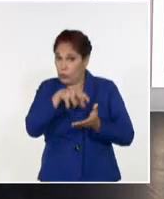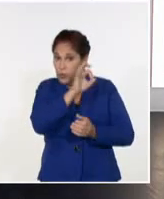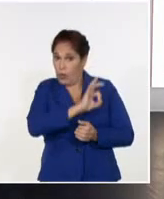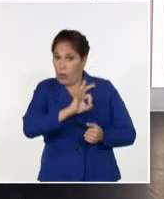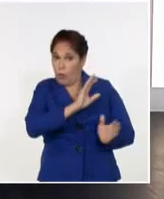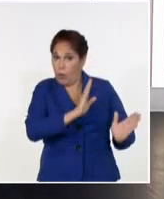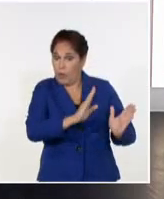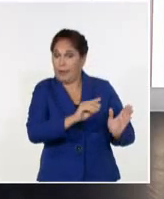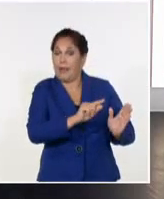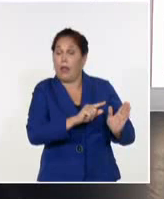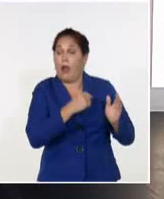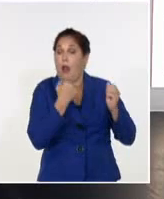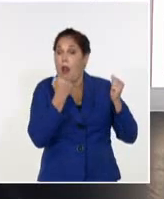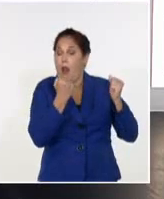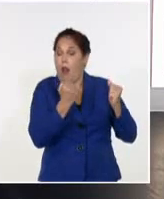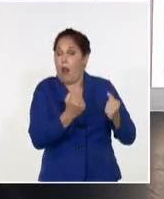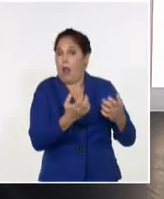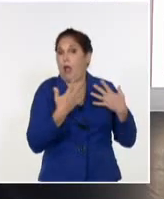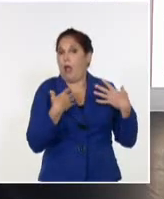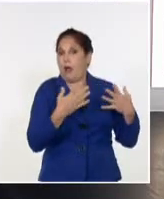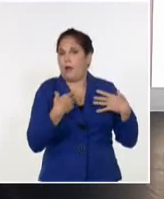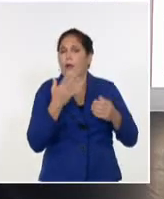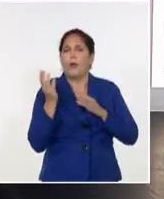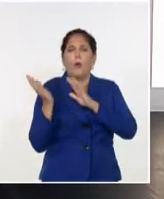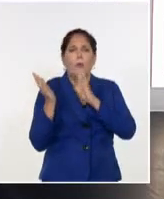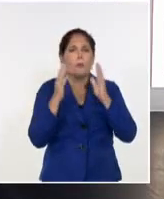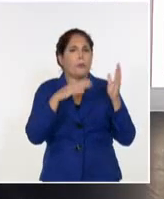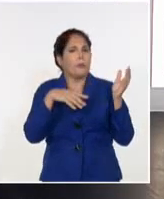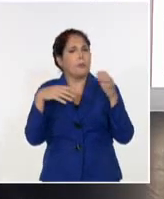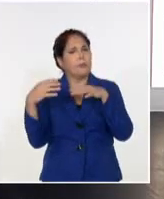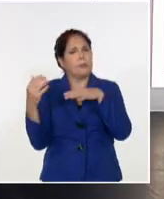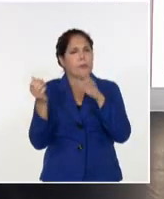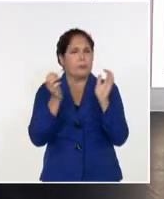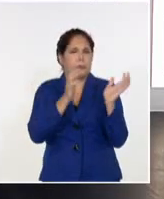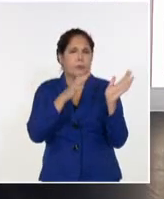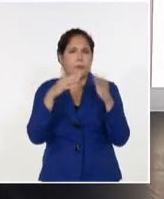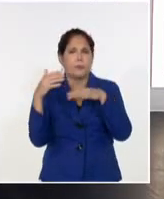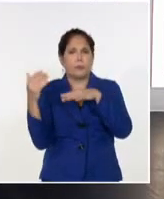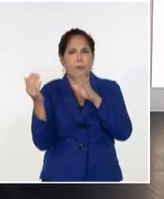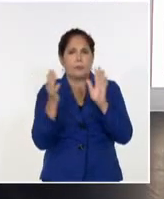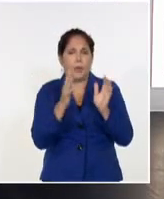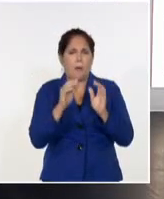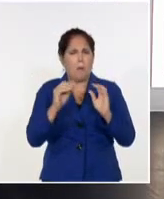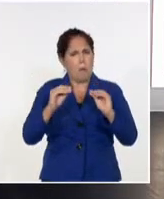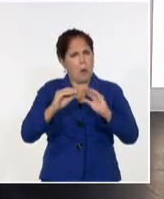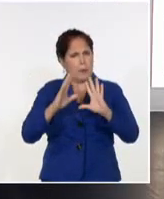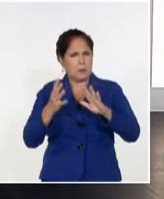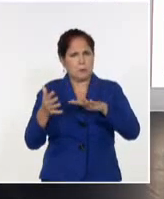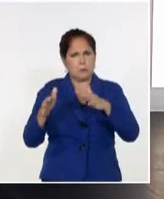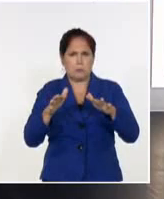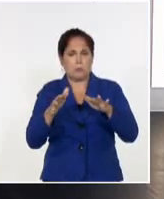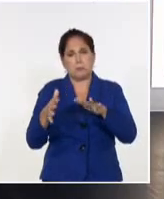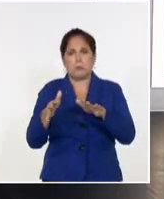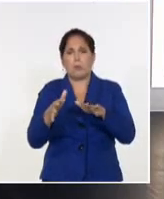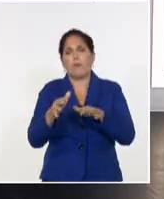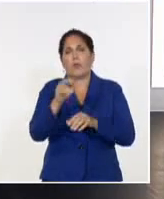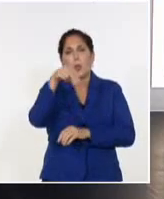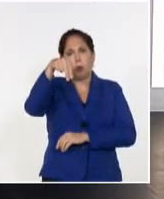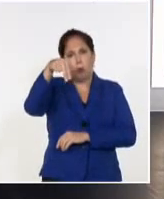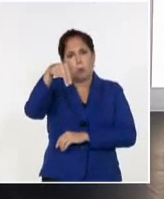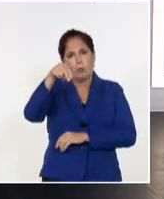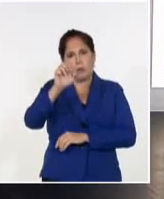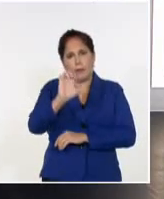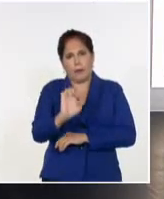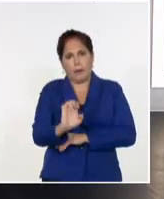oriente del país. Los vientos soplarán variables débiles y desde el final de la mañana se impondrán del nordeste